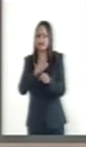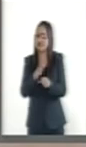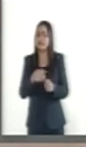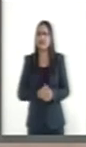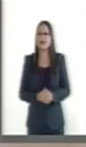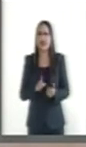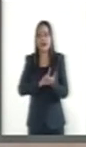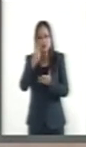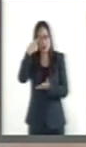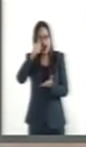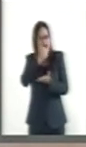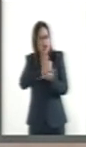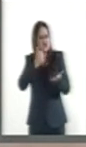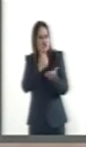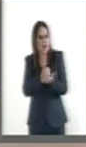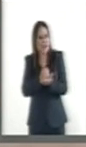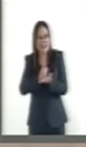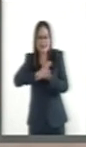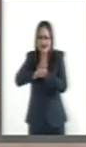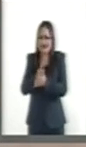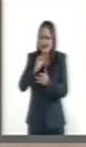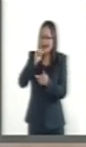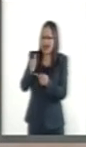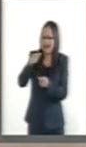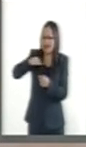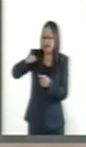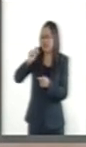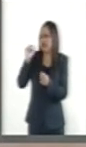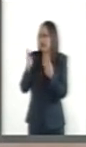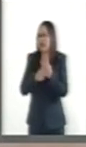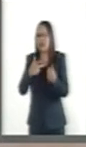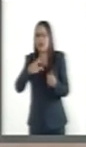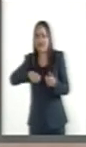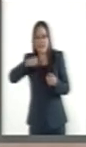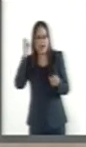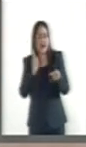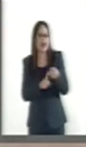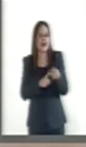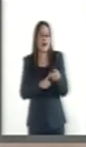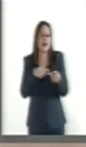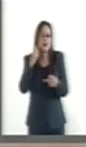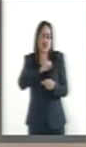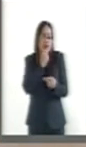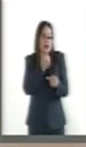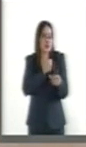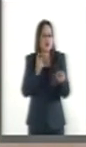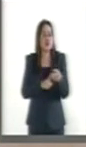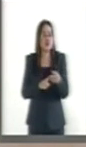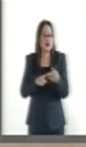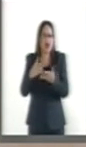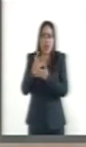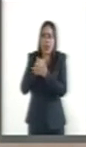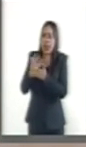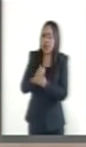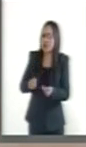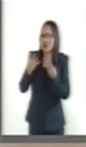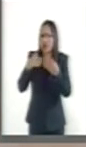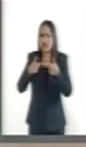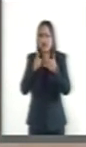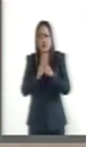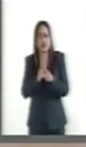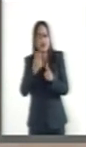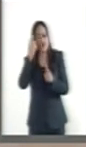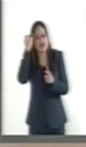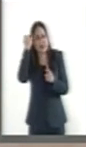a la ciudad sin discriminación por género, edad, condiciones de salud, ingresos, etnia,